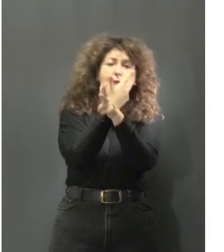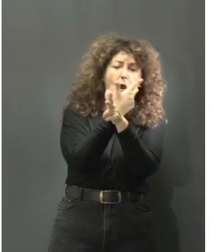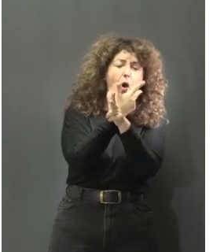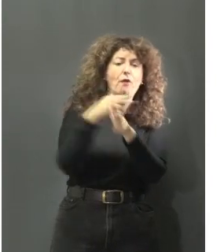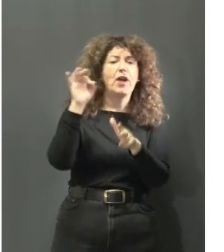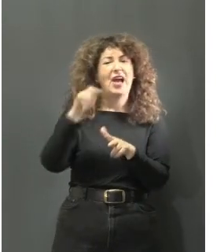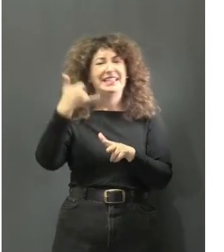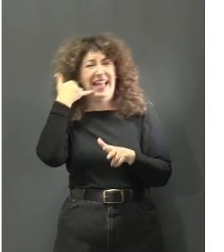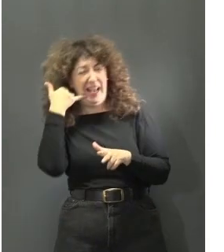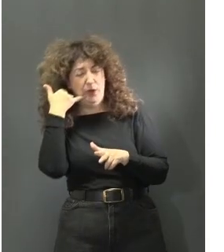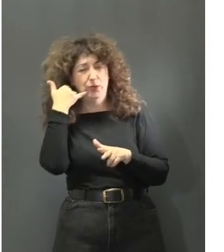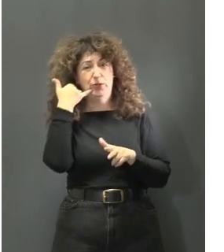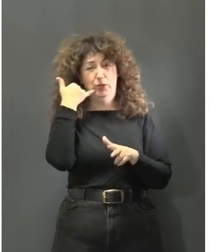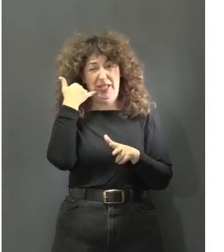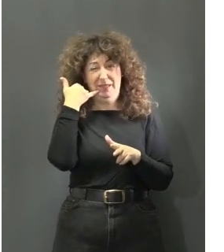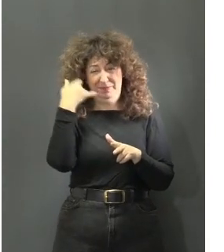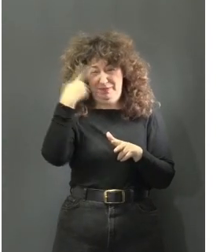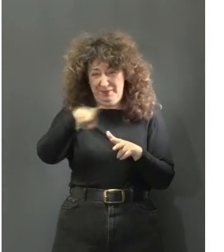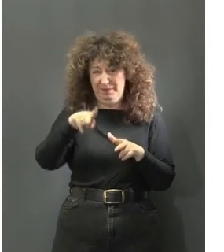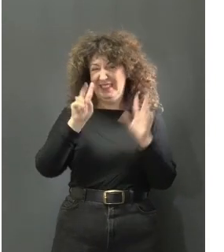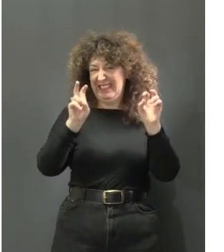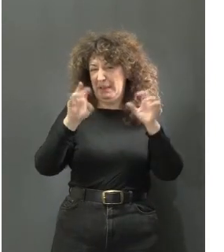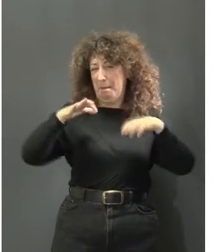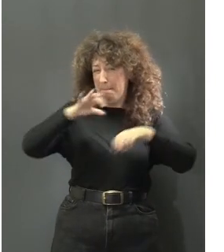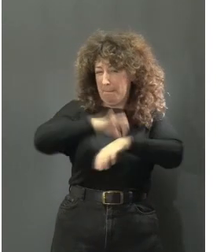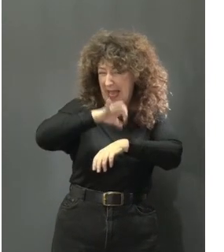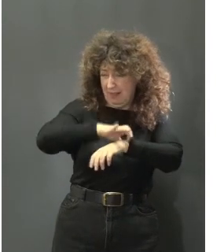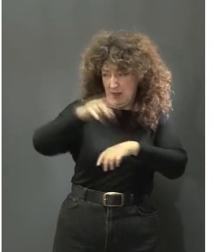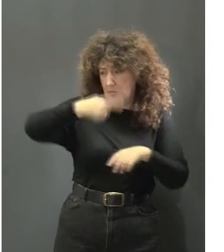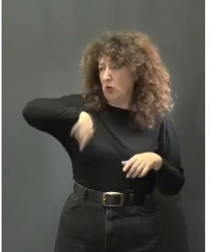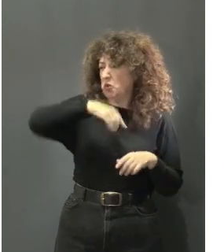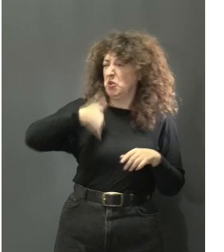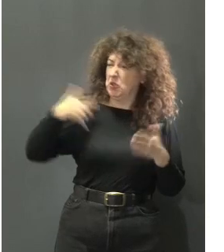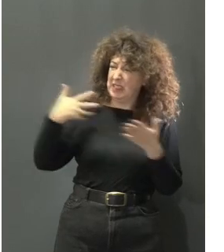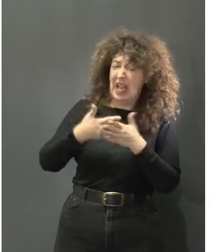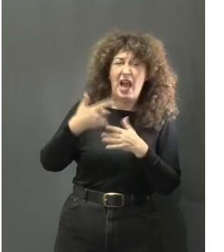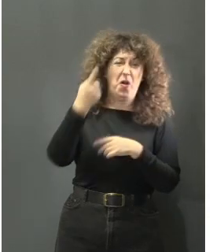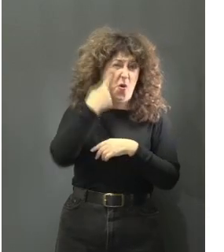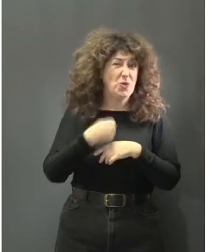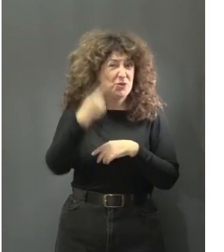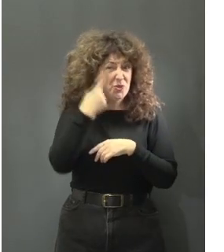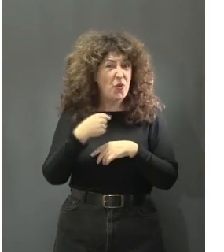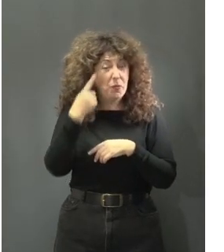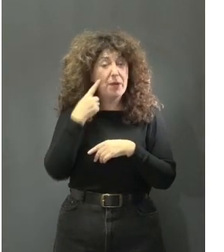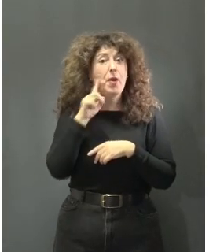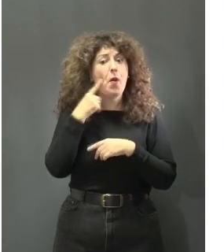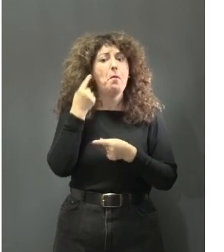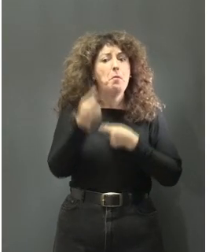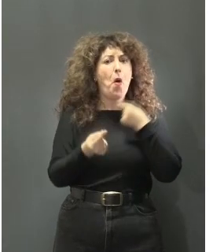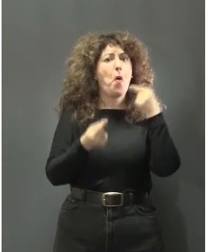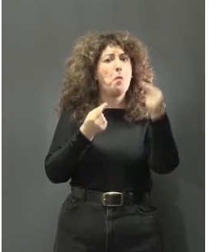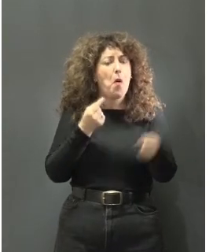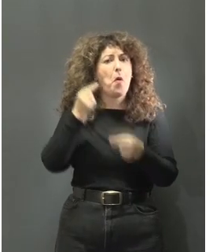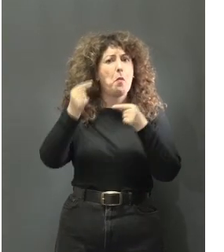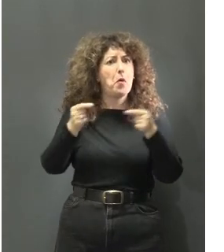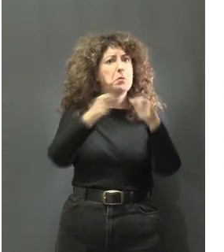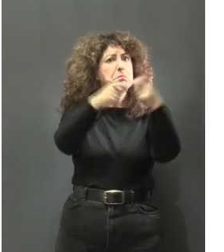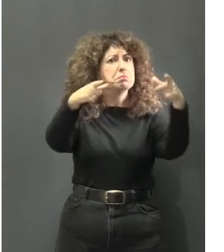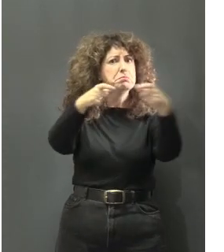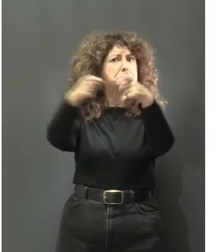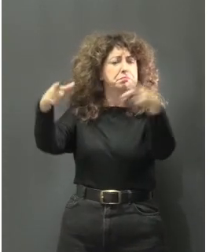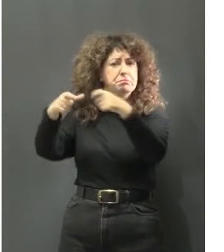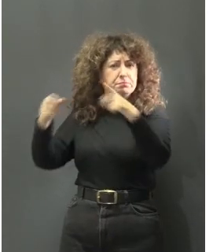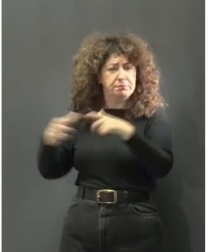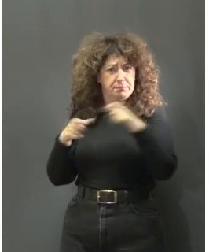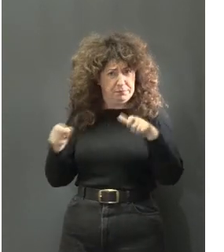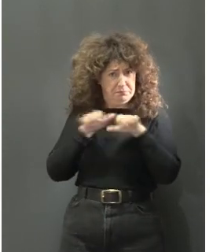videoconferencia, llamadas de teléfono, a las que creo que ya sí que estamos más acostumbrados, pero progresivamente se irá haciendo mucho más